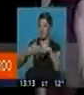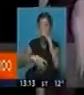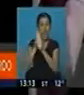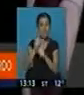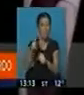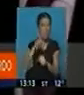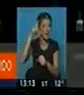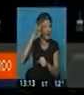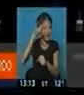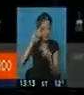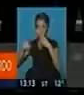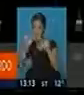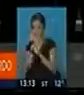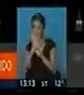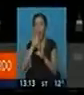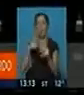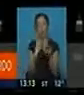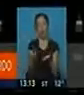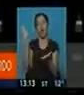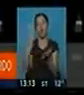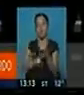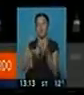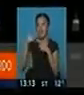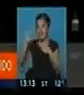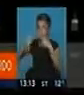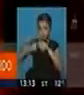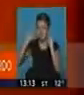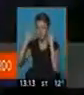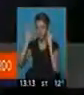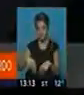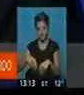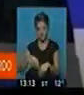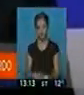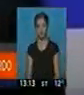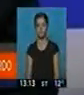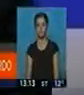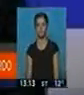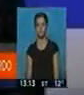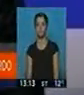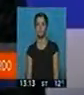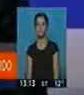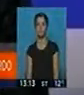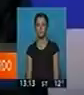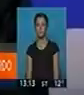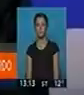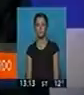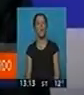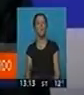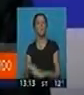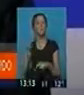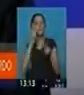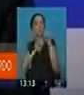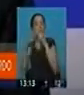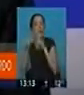2010, cuando hubo otro intento fallido de relanzar el proyecto. Se trata de afirmar